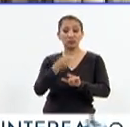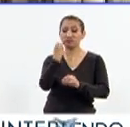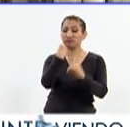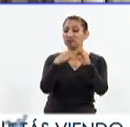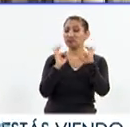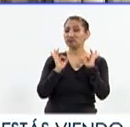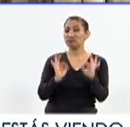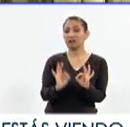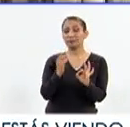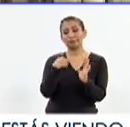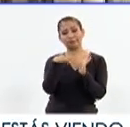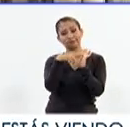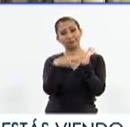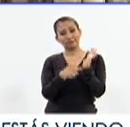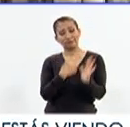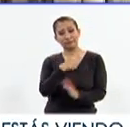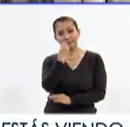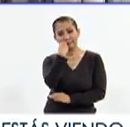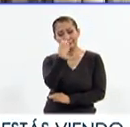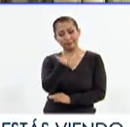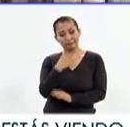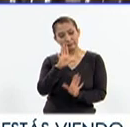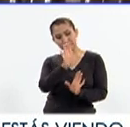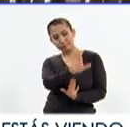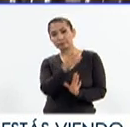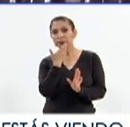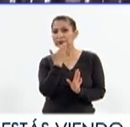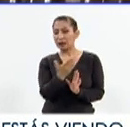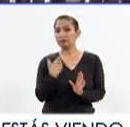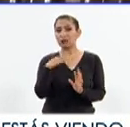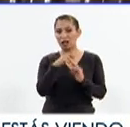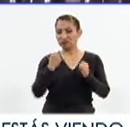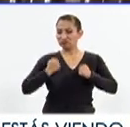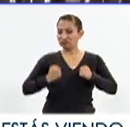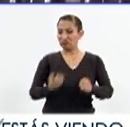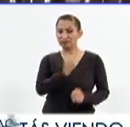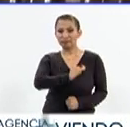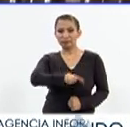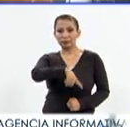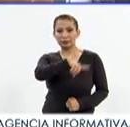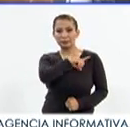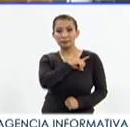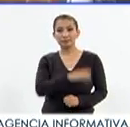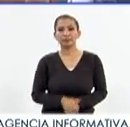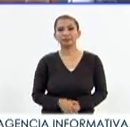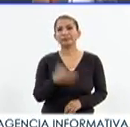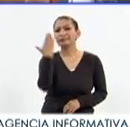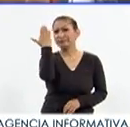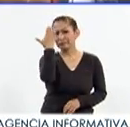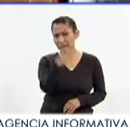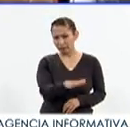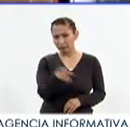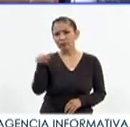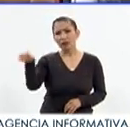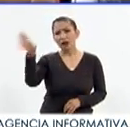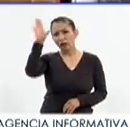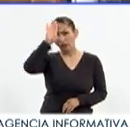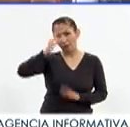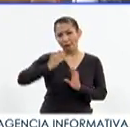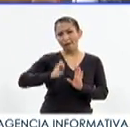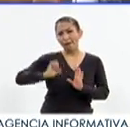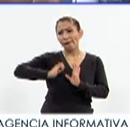una dieta y un régimen alimenticio que los consolidó como una raza fuerte y saludable. Sabemos que las